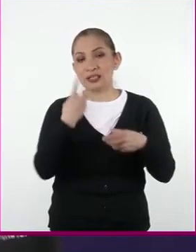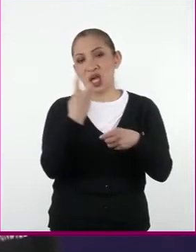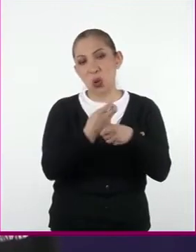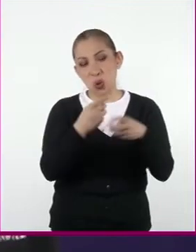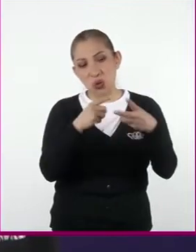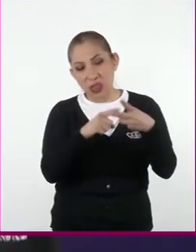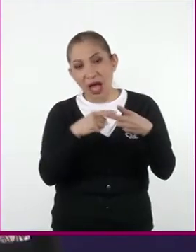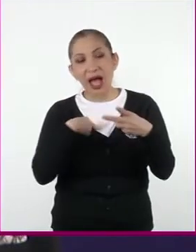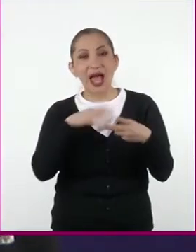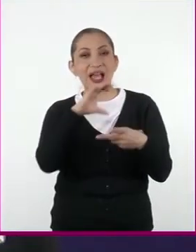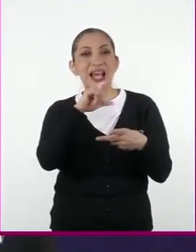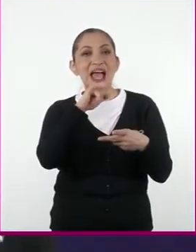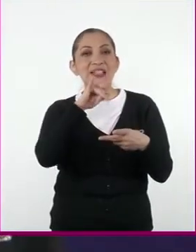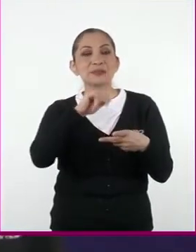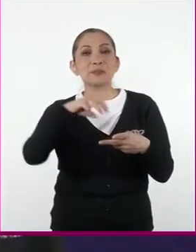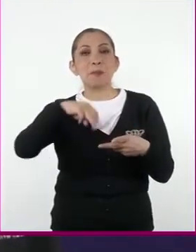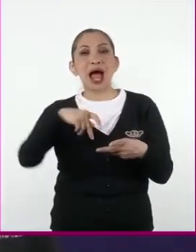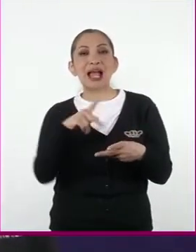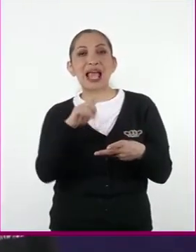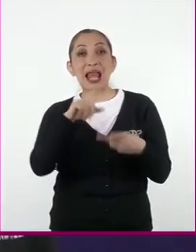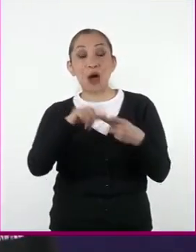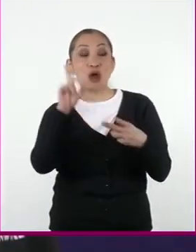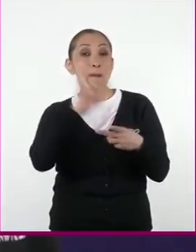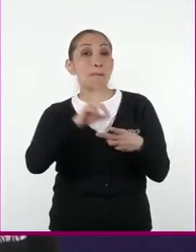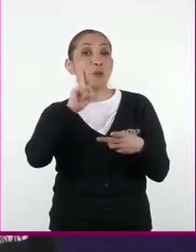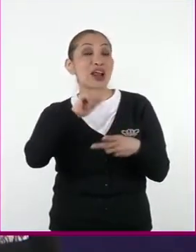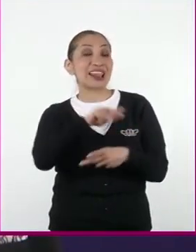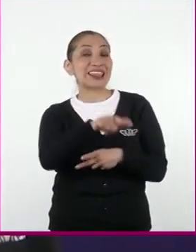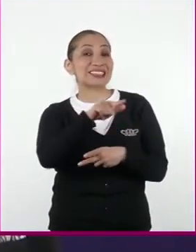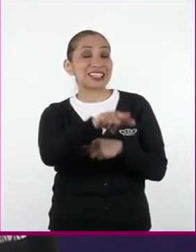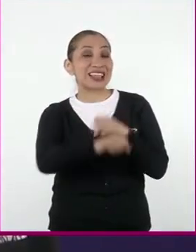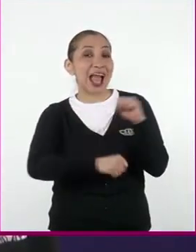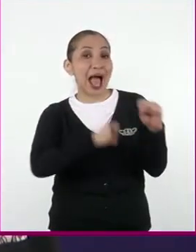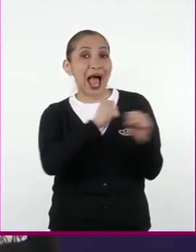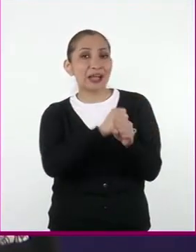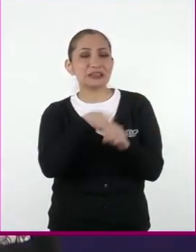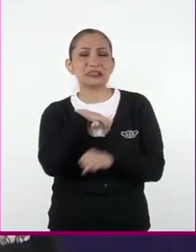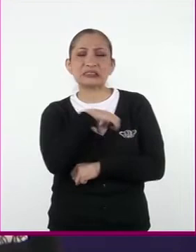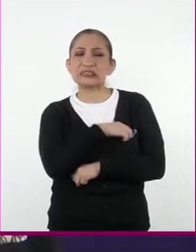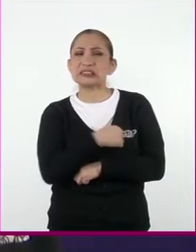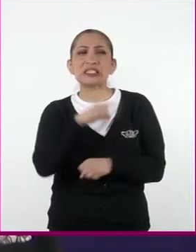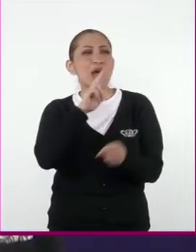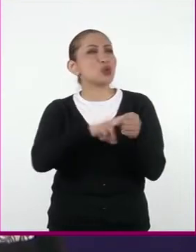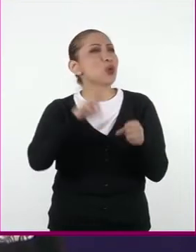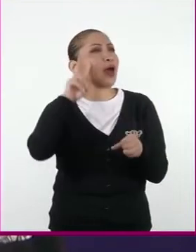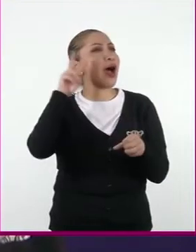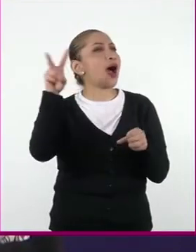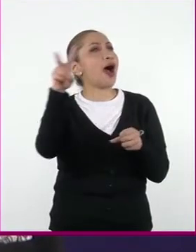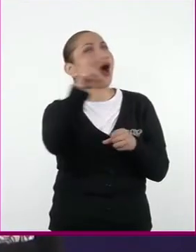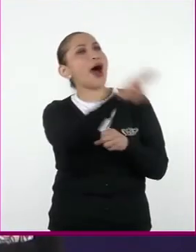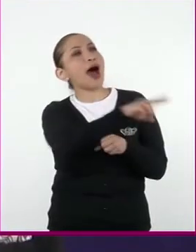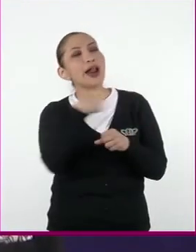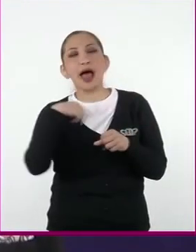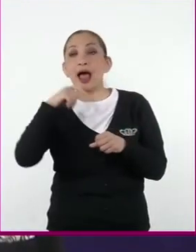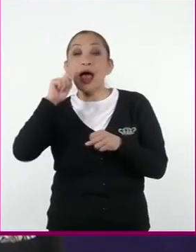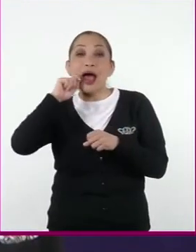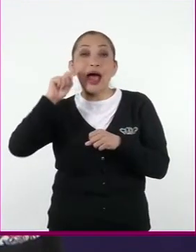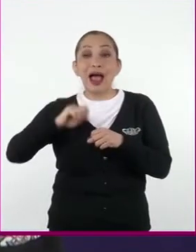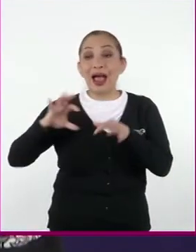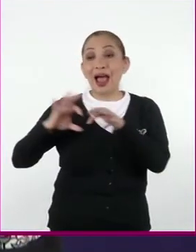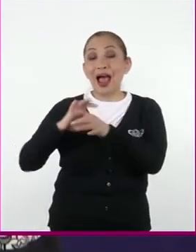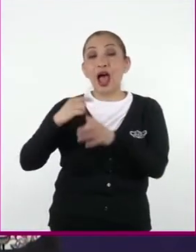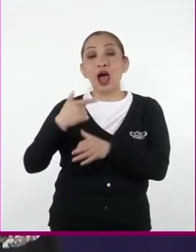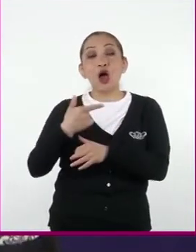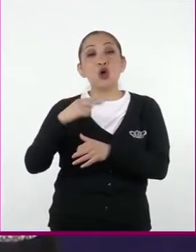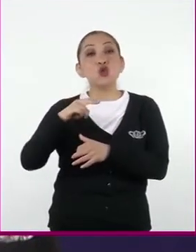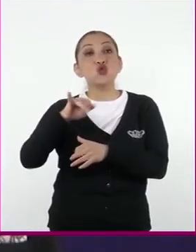secundarios, como Clarice McClelland, una joven de 17 años a la que le gusta la naturaleza y que se hace amiga de Guy. ¿Pero